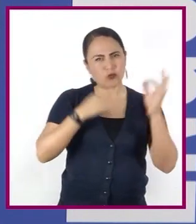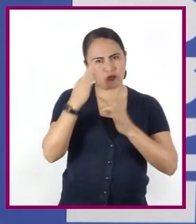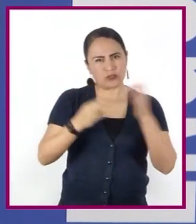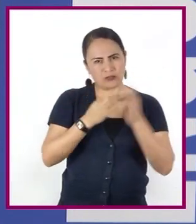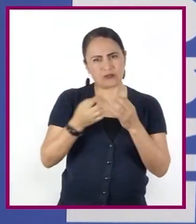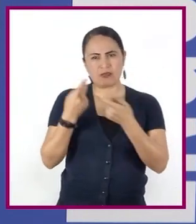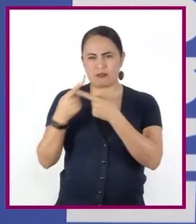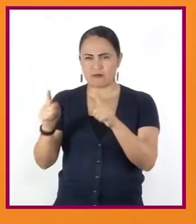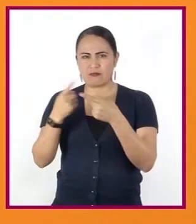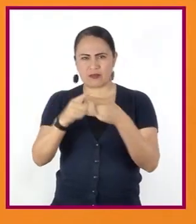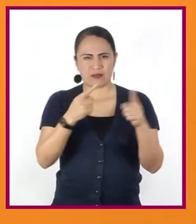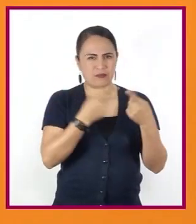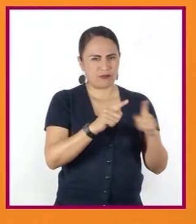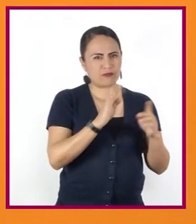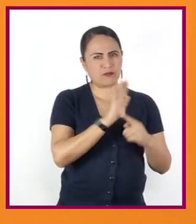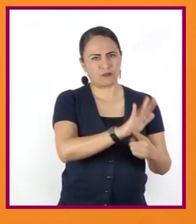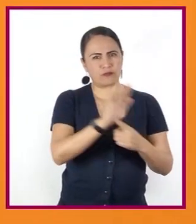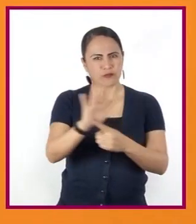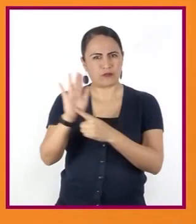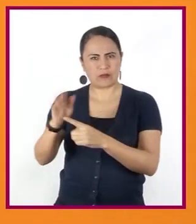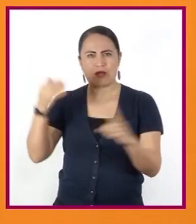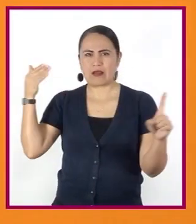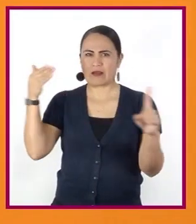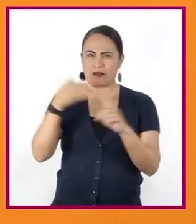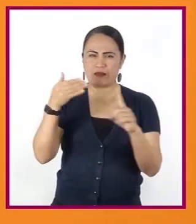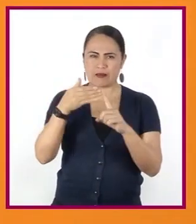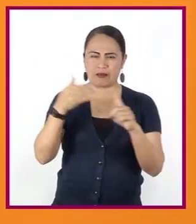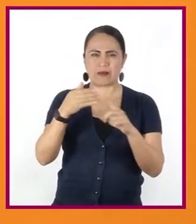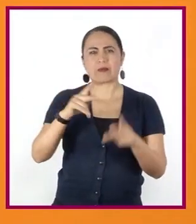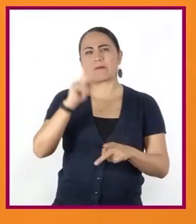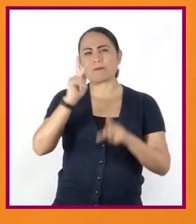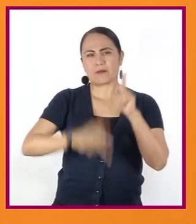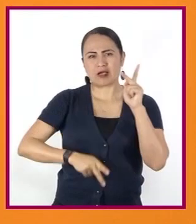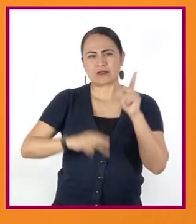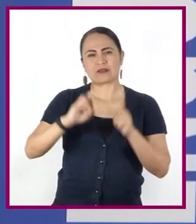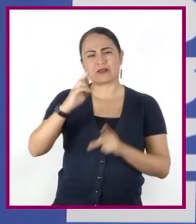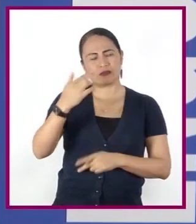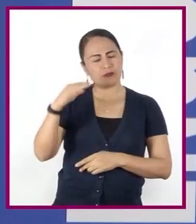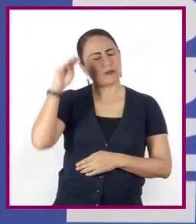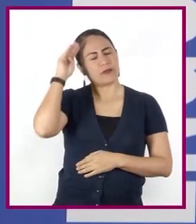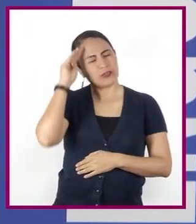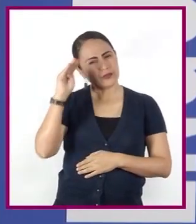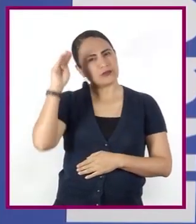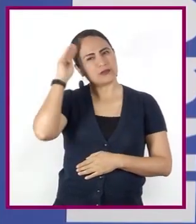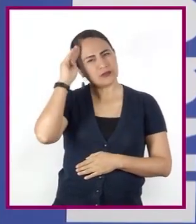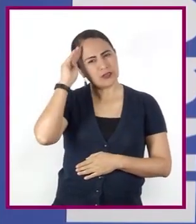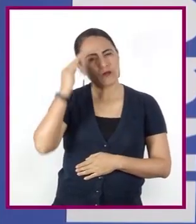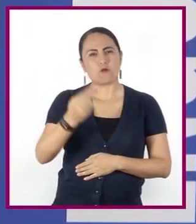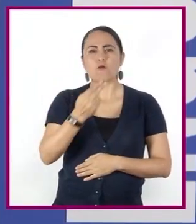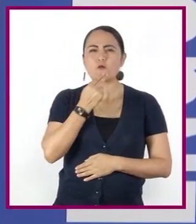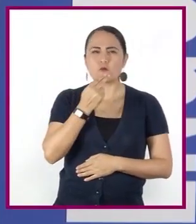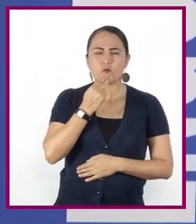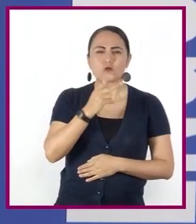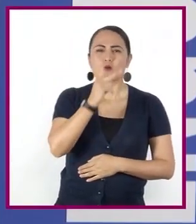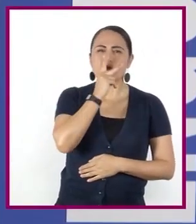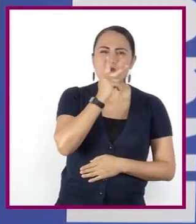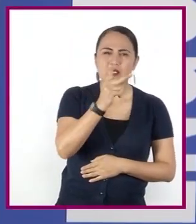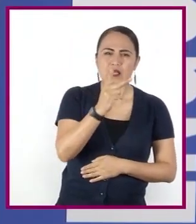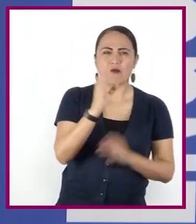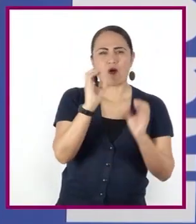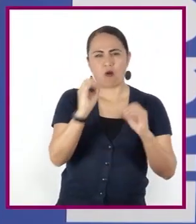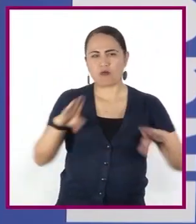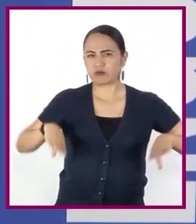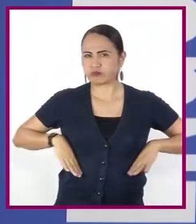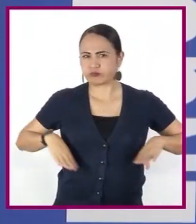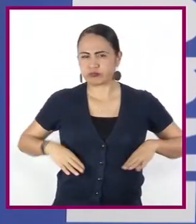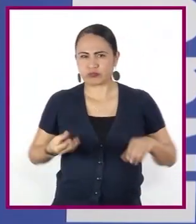en diversos medios, en específico la sección Reflexionar, sobre el uso de ciertas frases o adjetivos